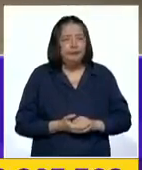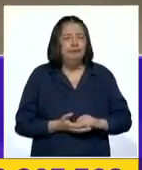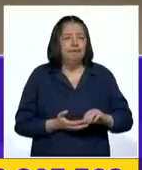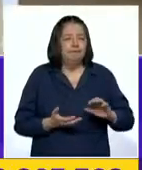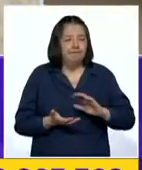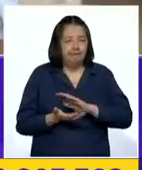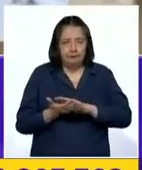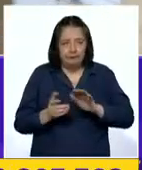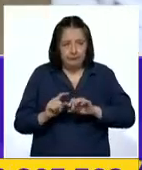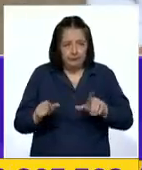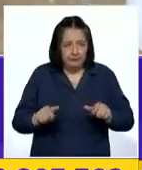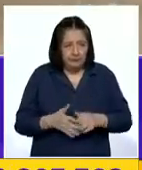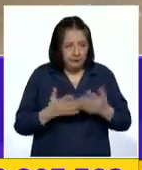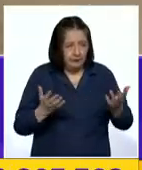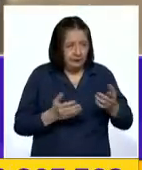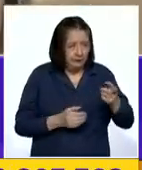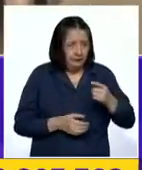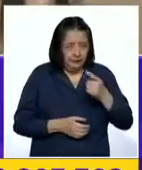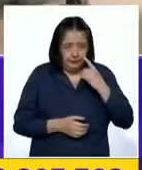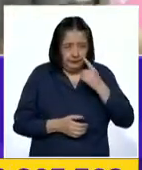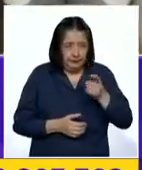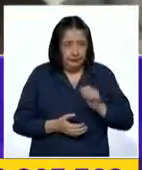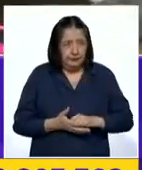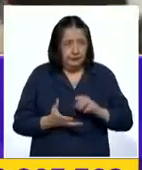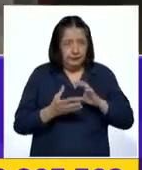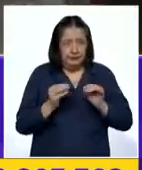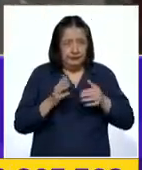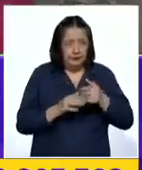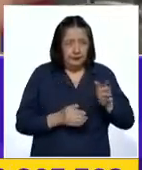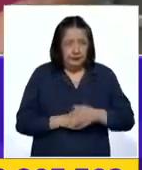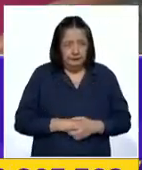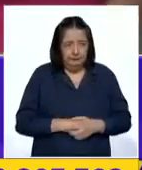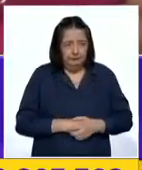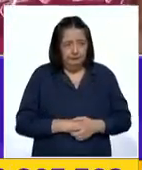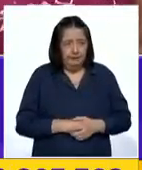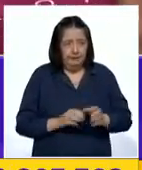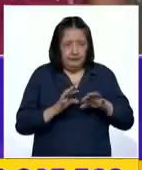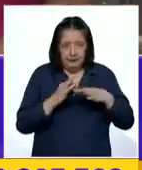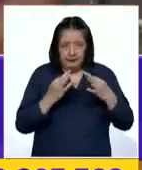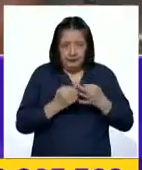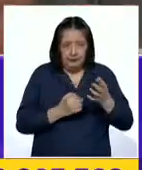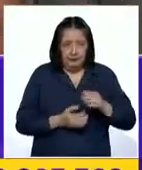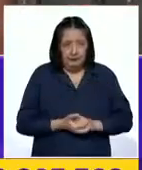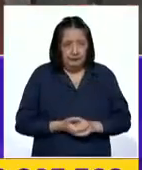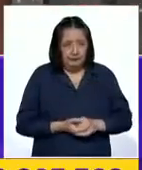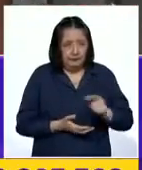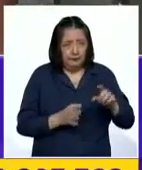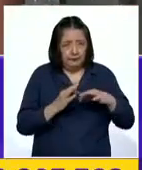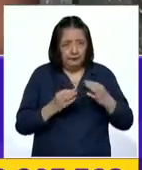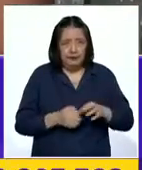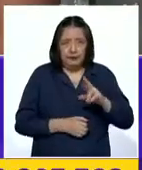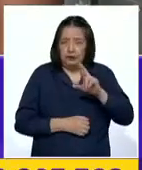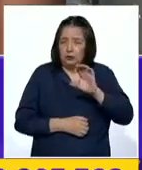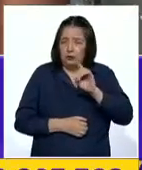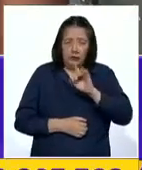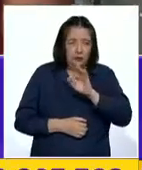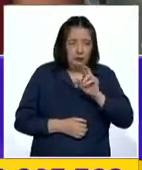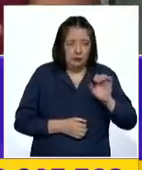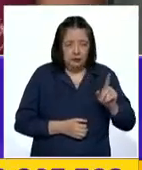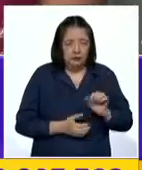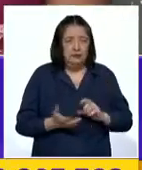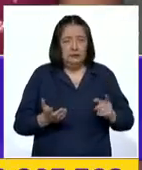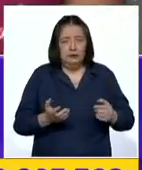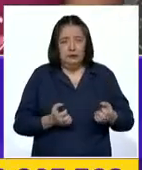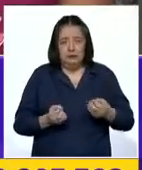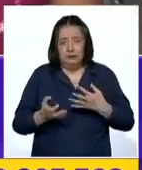zona y así pueda facilitar. Estamos justamente conociendo acá la historia de la familia, de esta familia aquí de Rodríguez que nos contaba